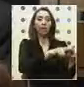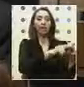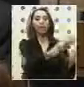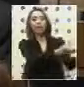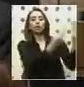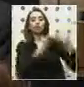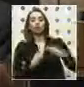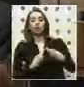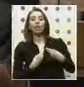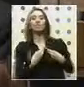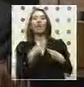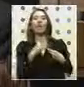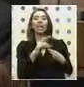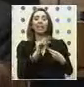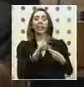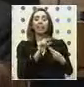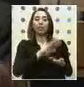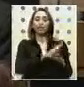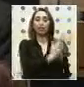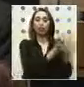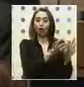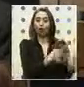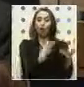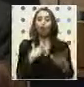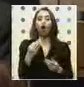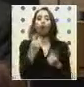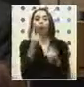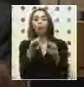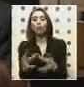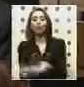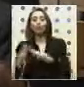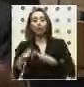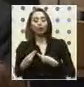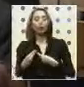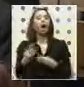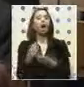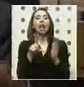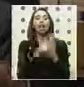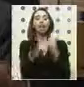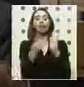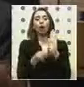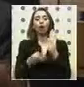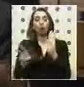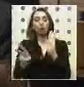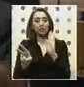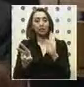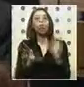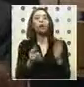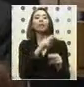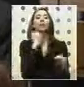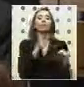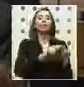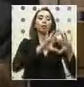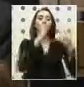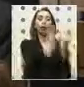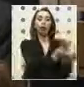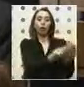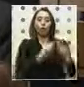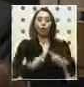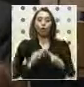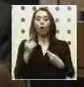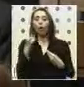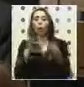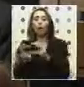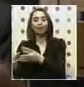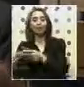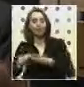o legatario, esto es, la falta de aptitud legal para ser heredero o asignatario a título universal.